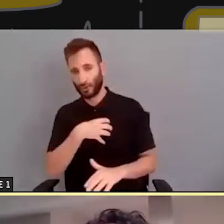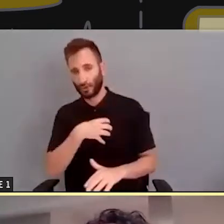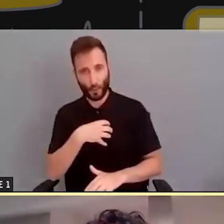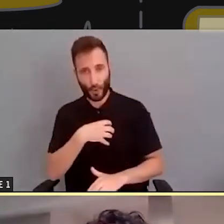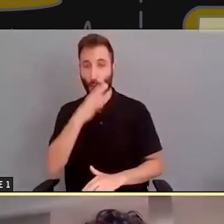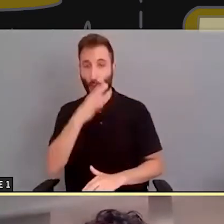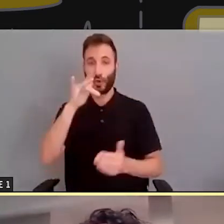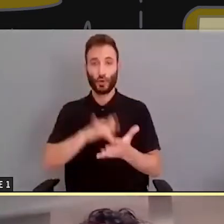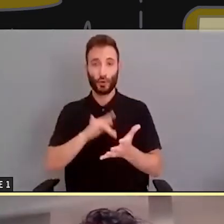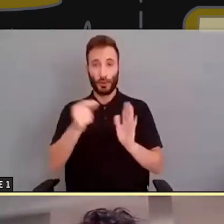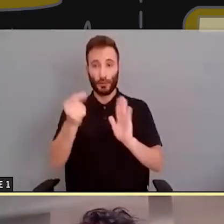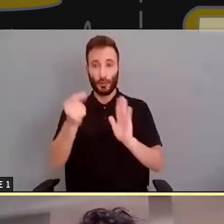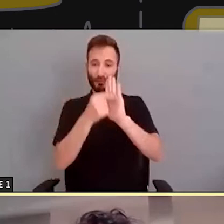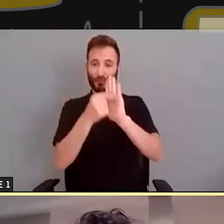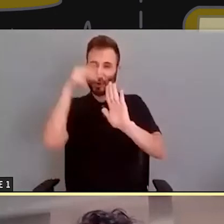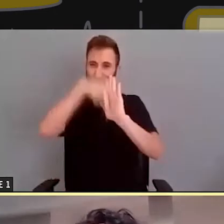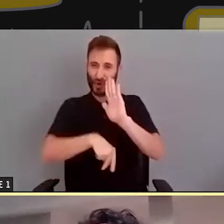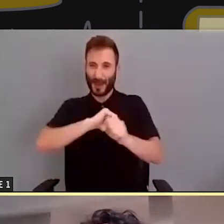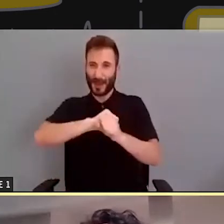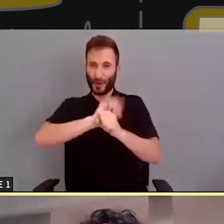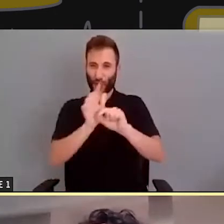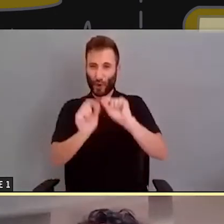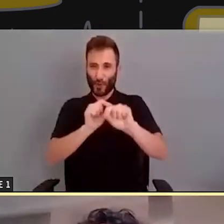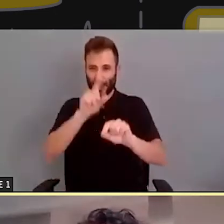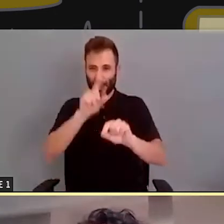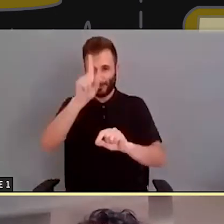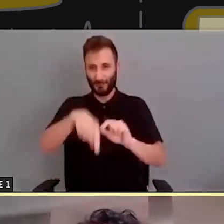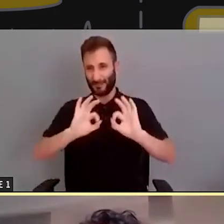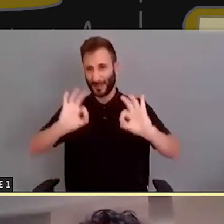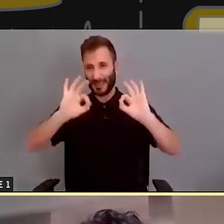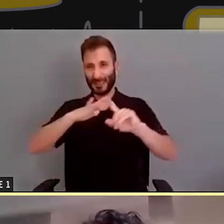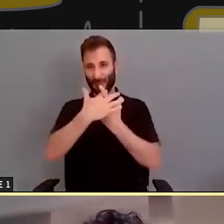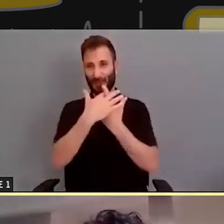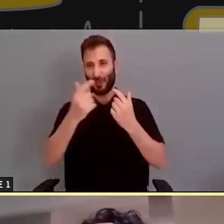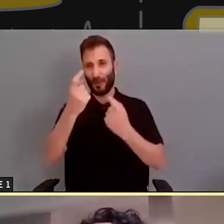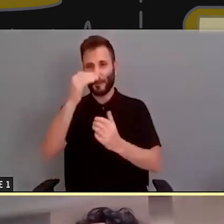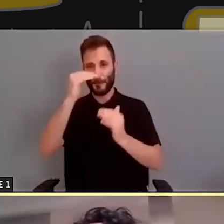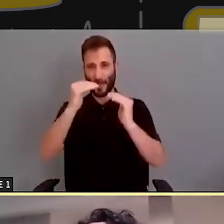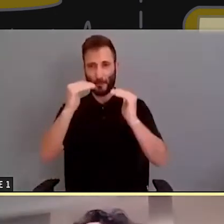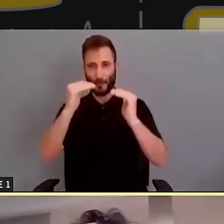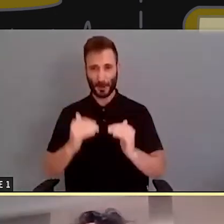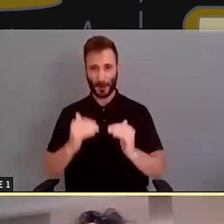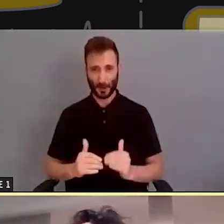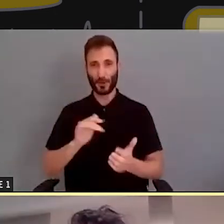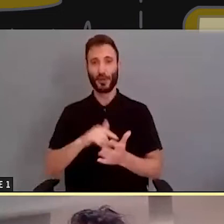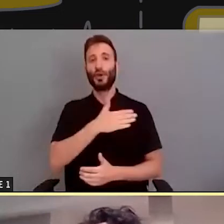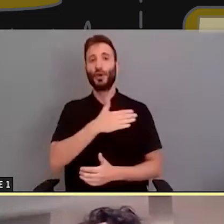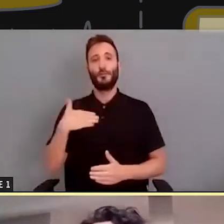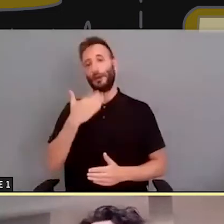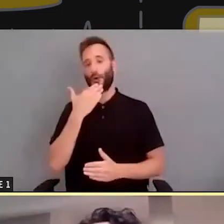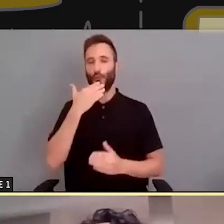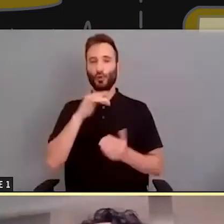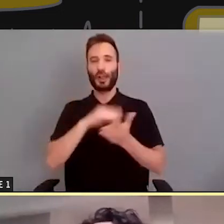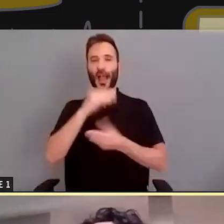tomando durante la pandemia y en la desescalada. Entonces, bueno, pues quería resumir en un ABC, en una